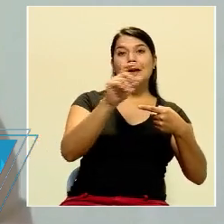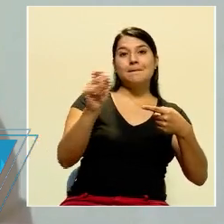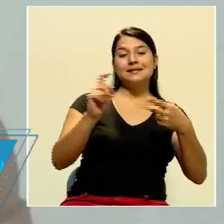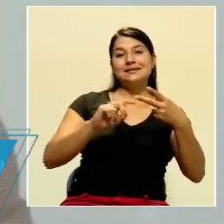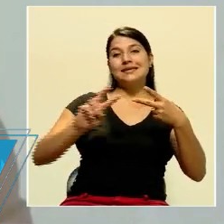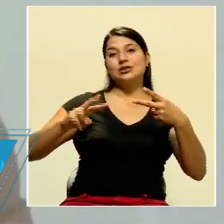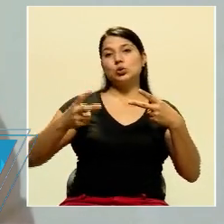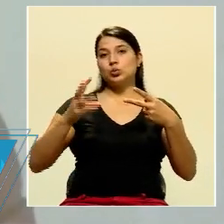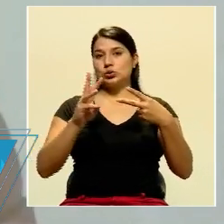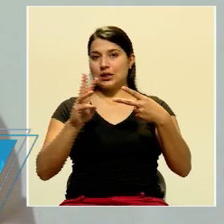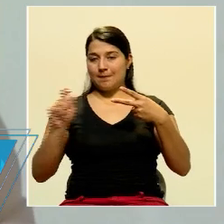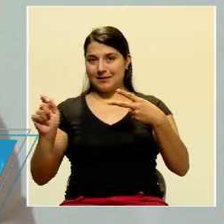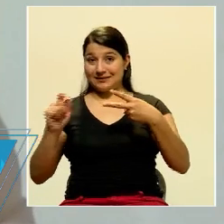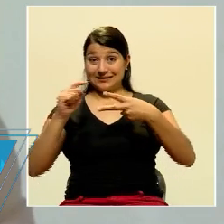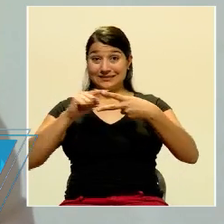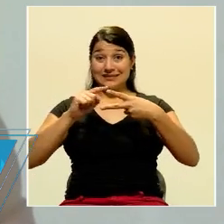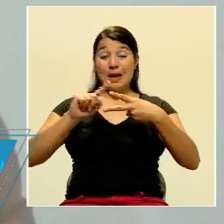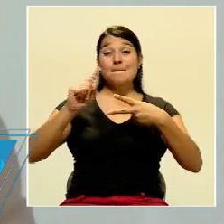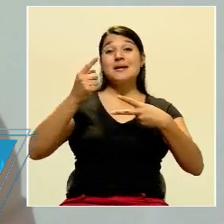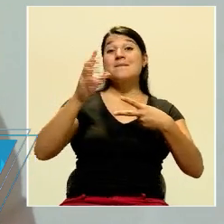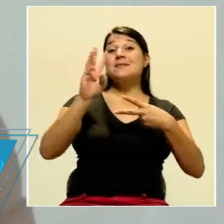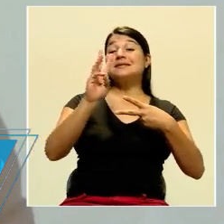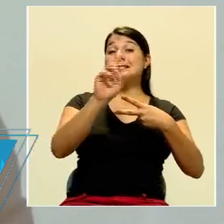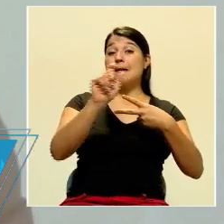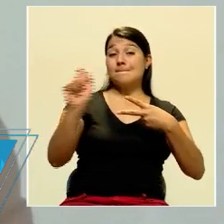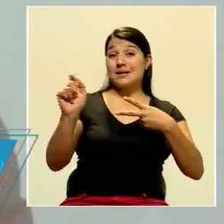semestre. Este primer semestre, los estudiantes